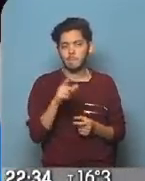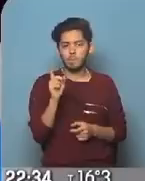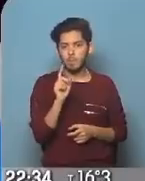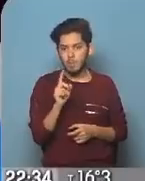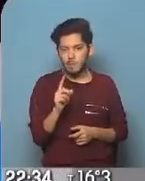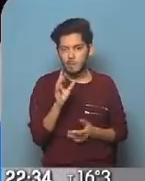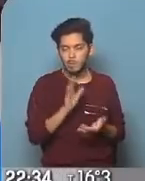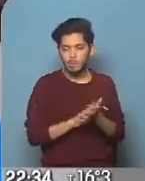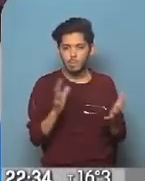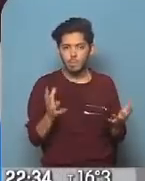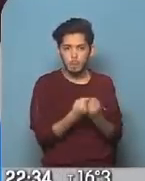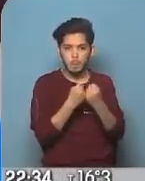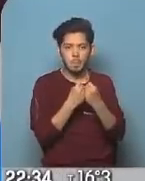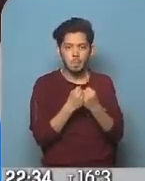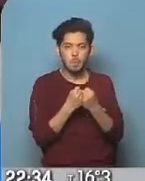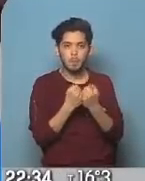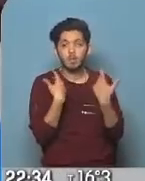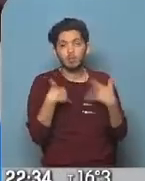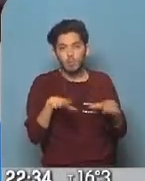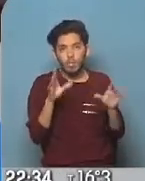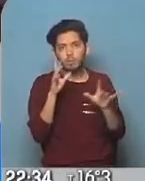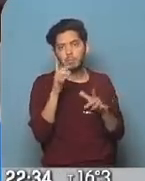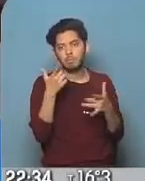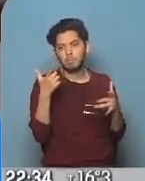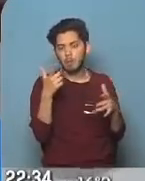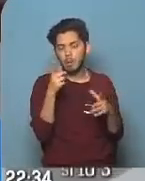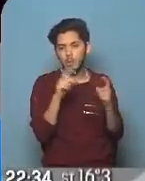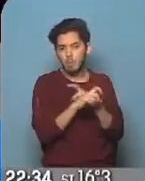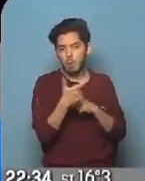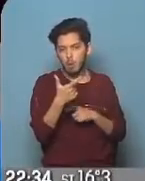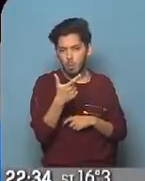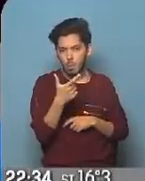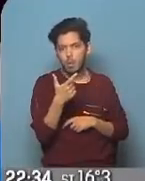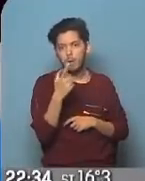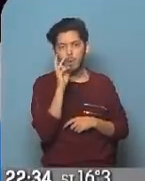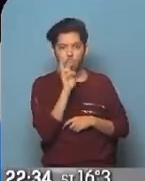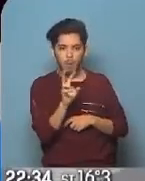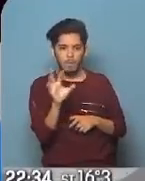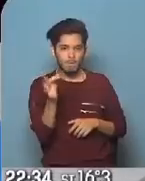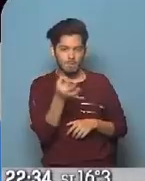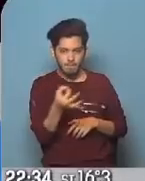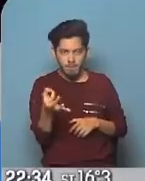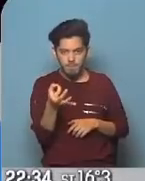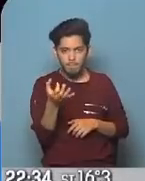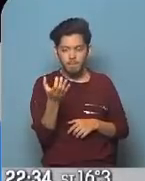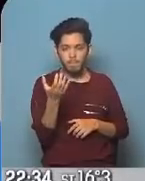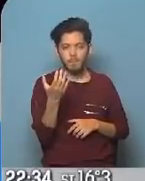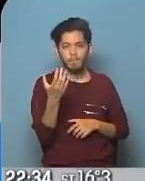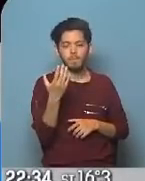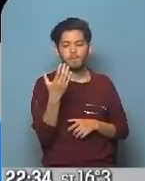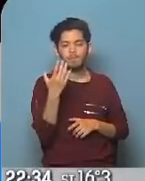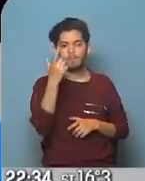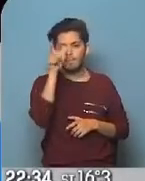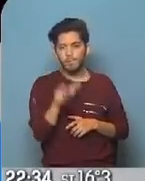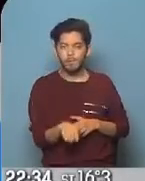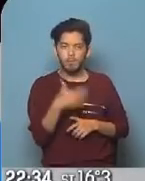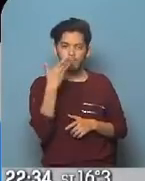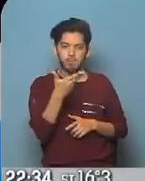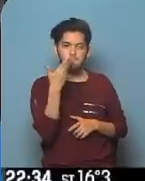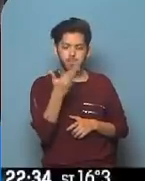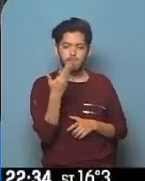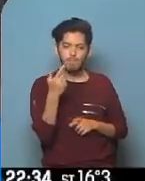del tratado, supuestamente no le afectaba directamente, sin embargo veíamos recién imágenes de la portavoz del